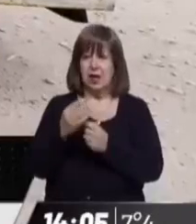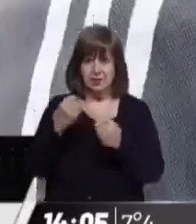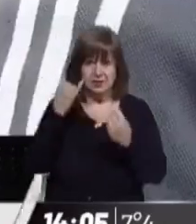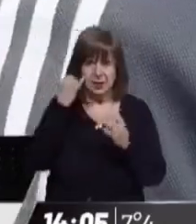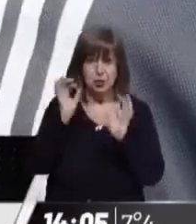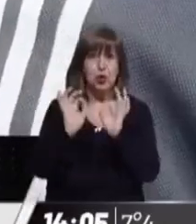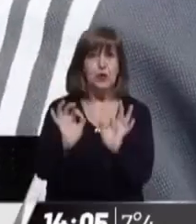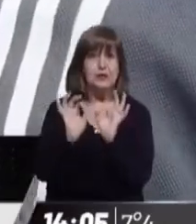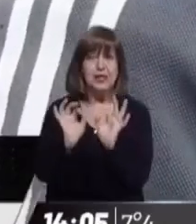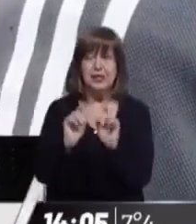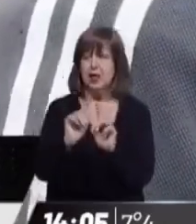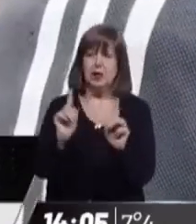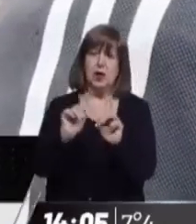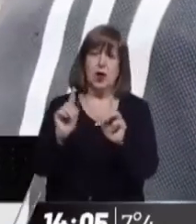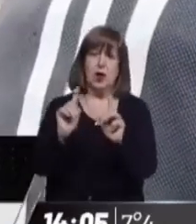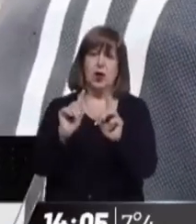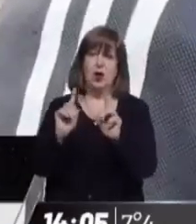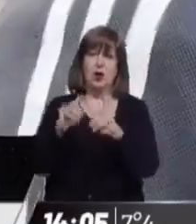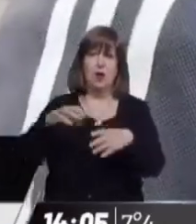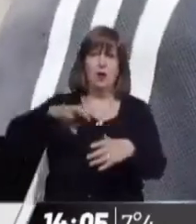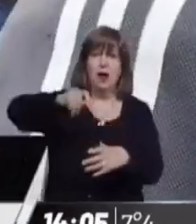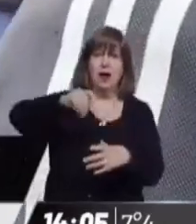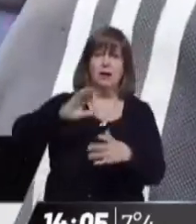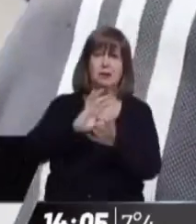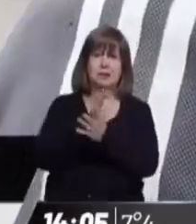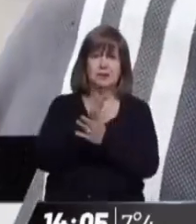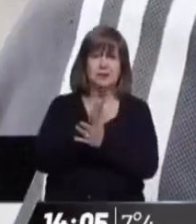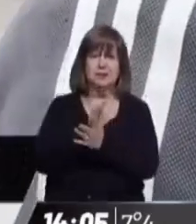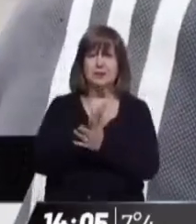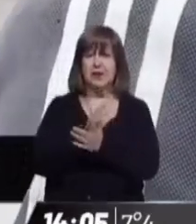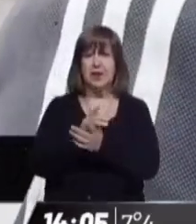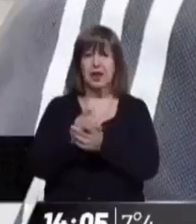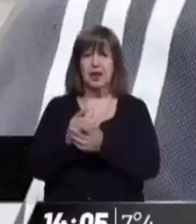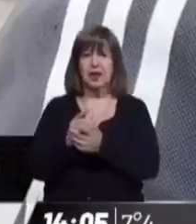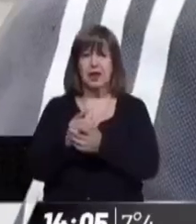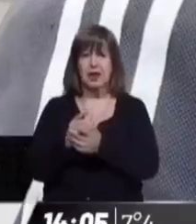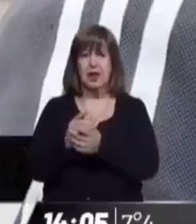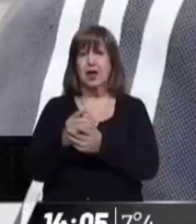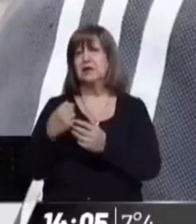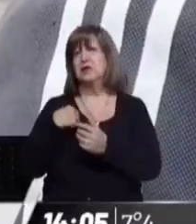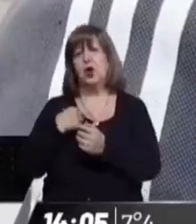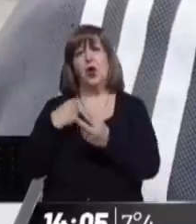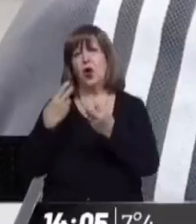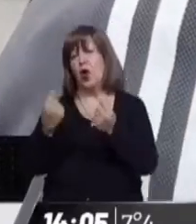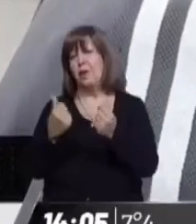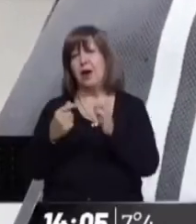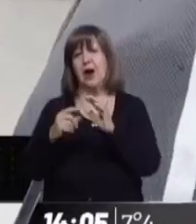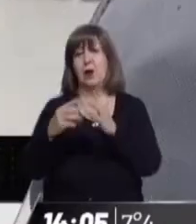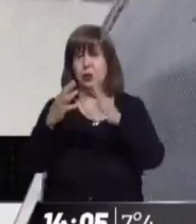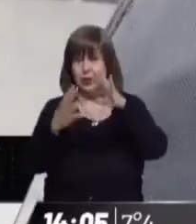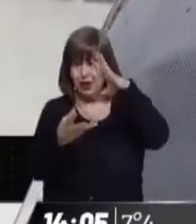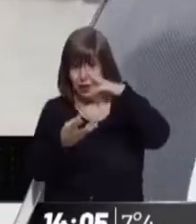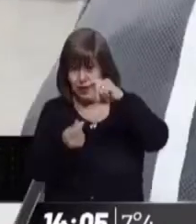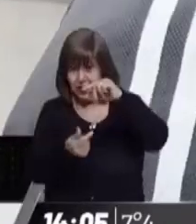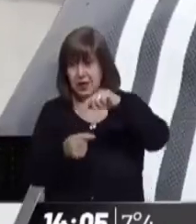a alcanzar? ¿Y qué hace? No tengo esta acá, hay que comprar cuando se termine.